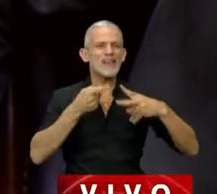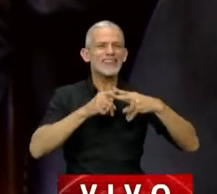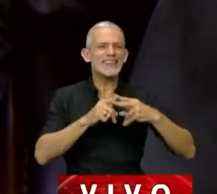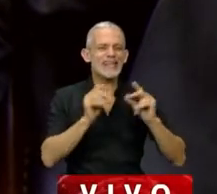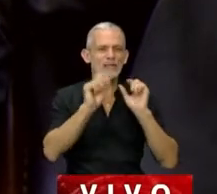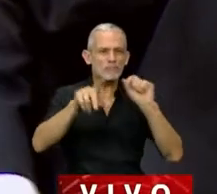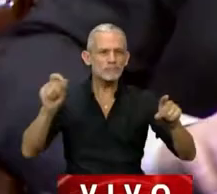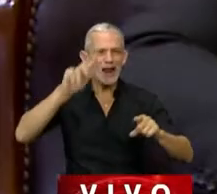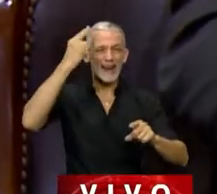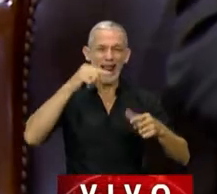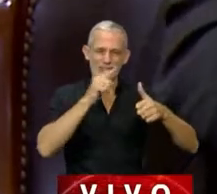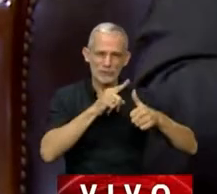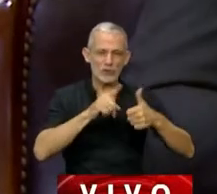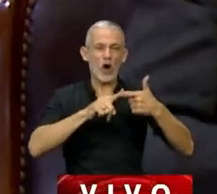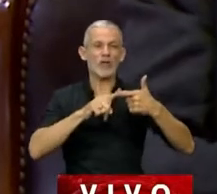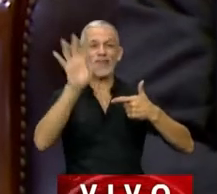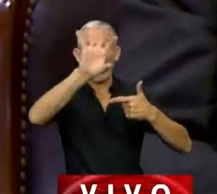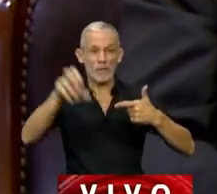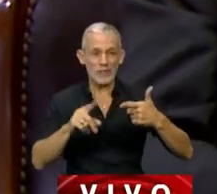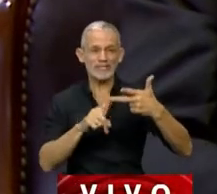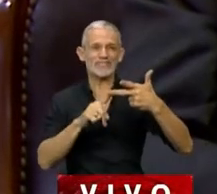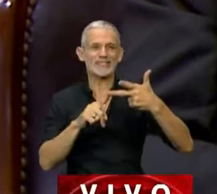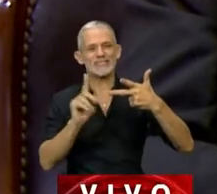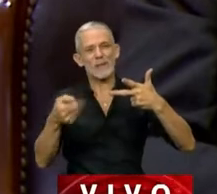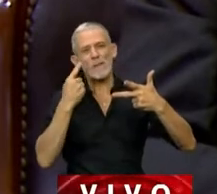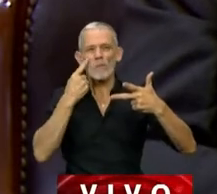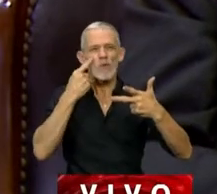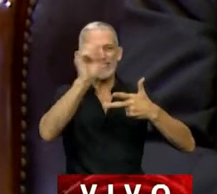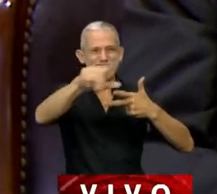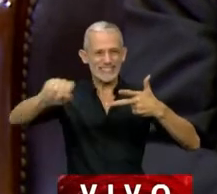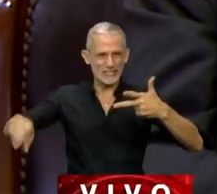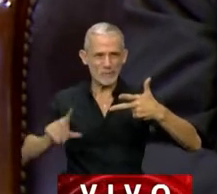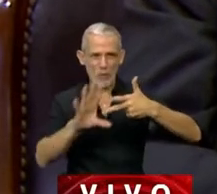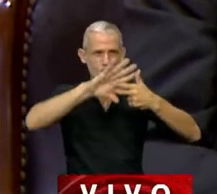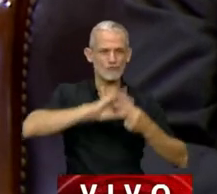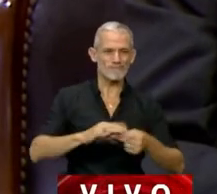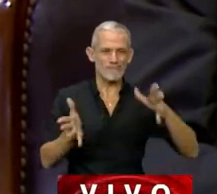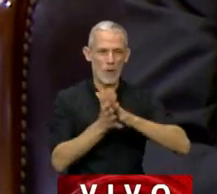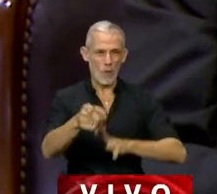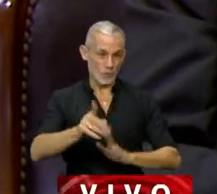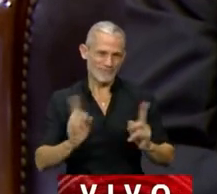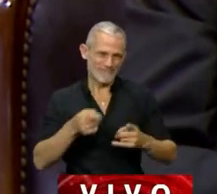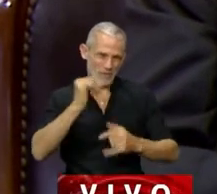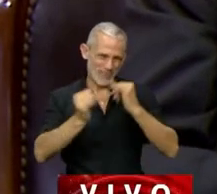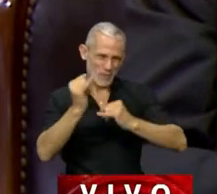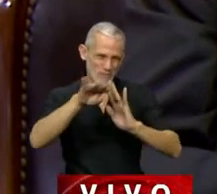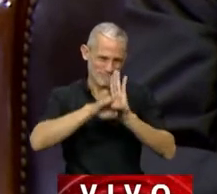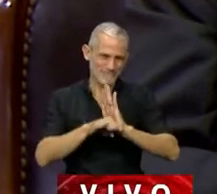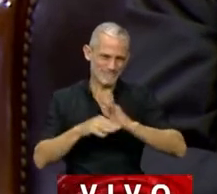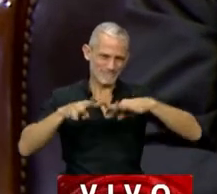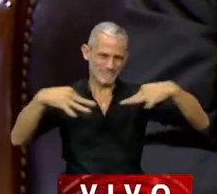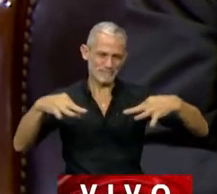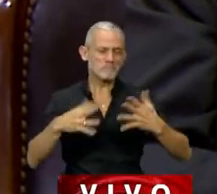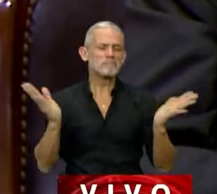técnicos de la Nación, de las provincias y de los municipios como también después de esta Cámara,